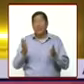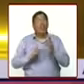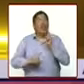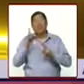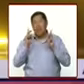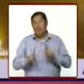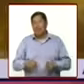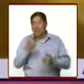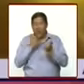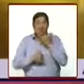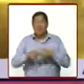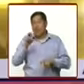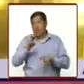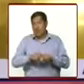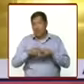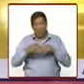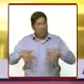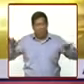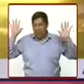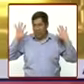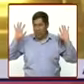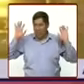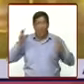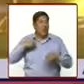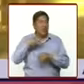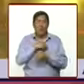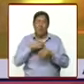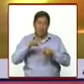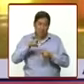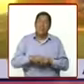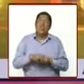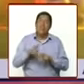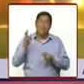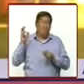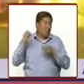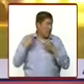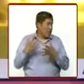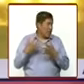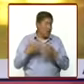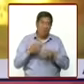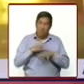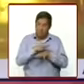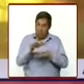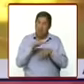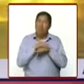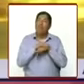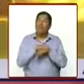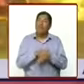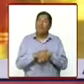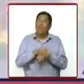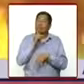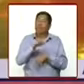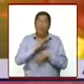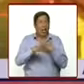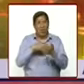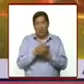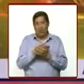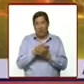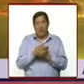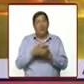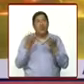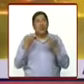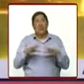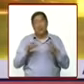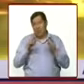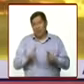Cualquier persona está sentado en cualquier lugar acá. Y les hemos dado sillas, les hemos dado un espacio cómodo y seguro para todos. No